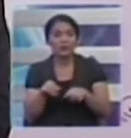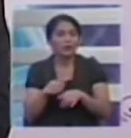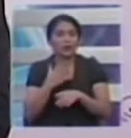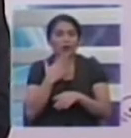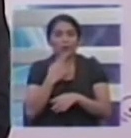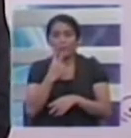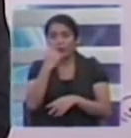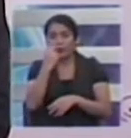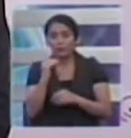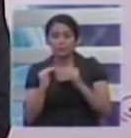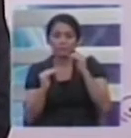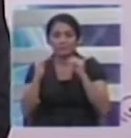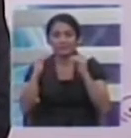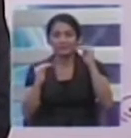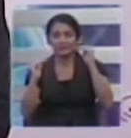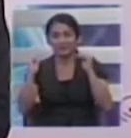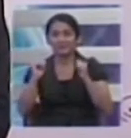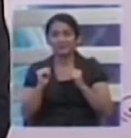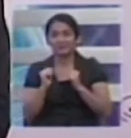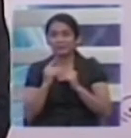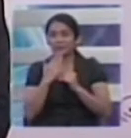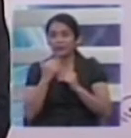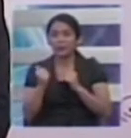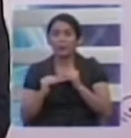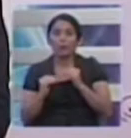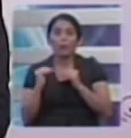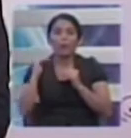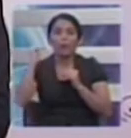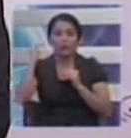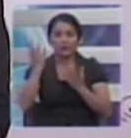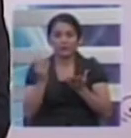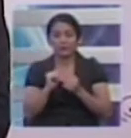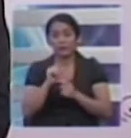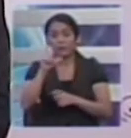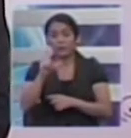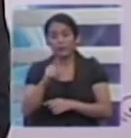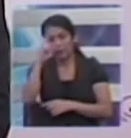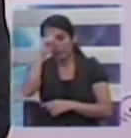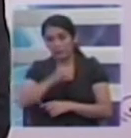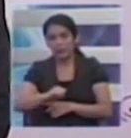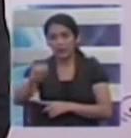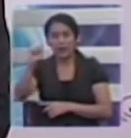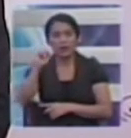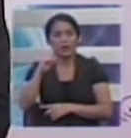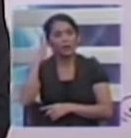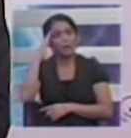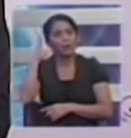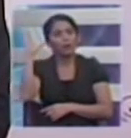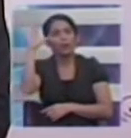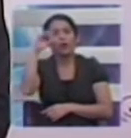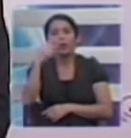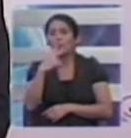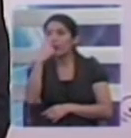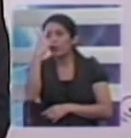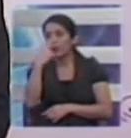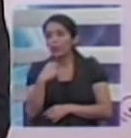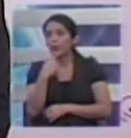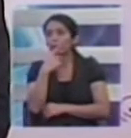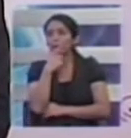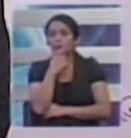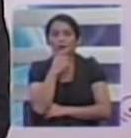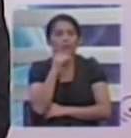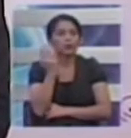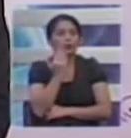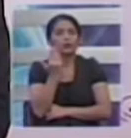importantes donde los viajeros, al momento de hacer una reservación, buscan el hotel o la ciudad que se